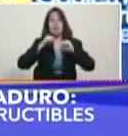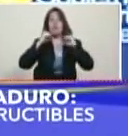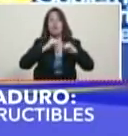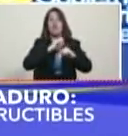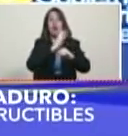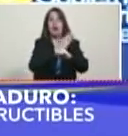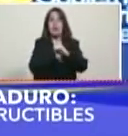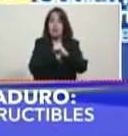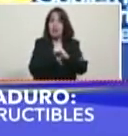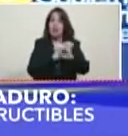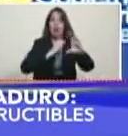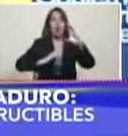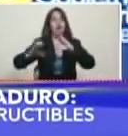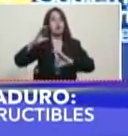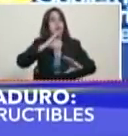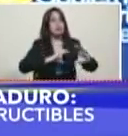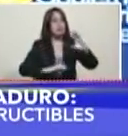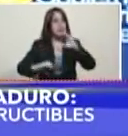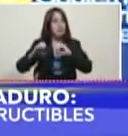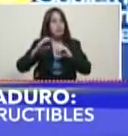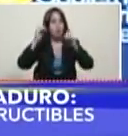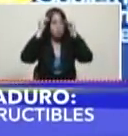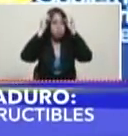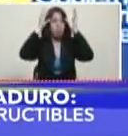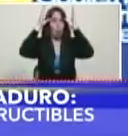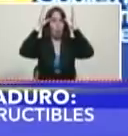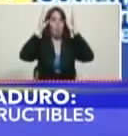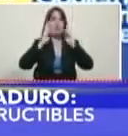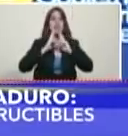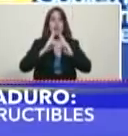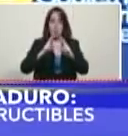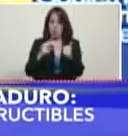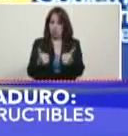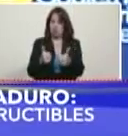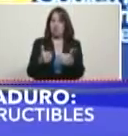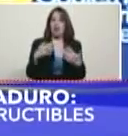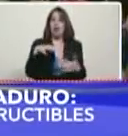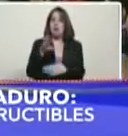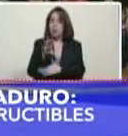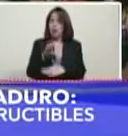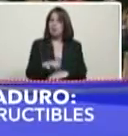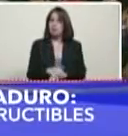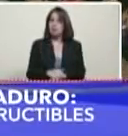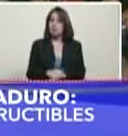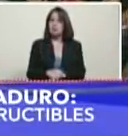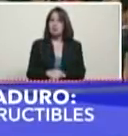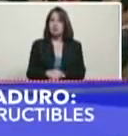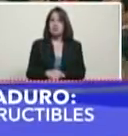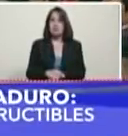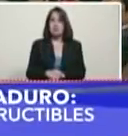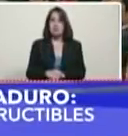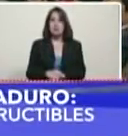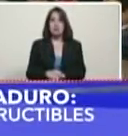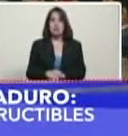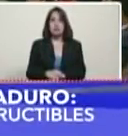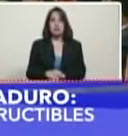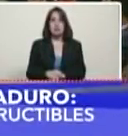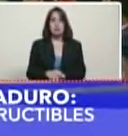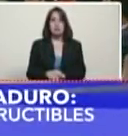fuertes en lo científico y en la capacidad de dar respuesta a nuestro país. Gloria Georgette